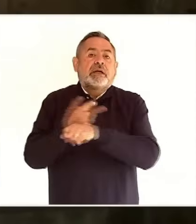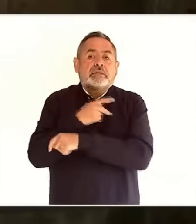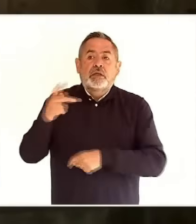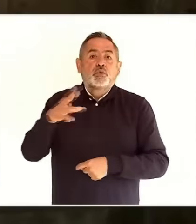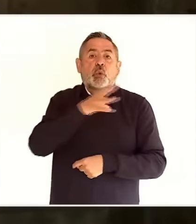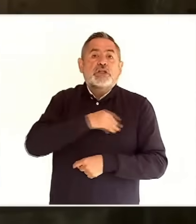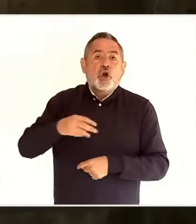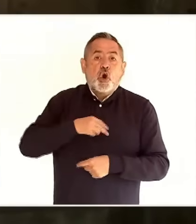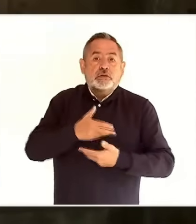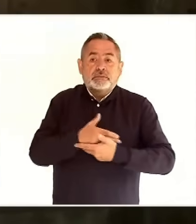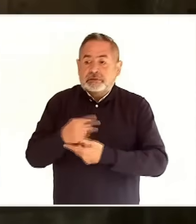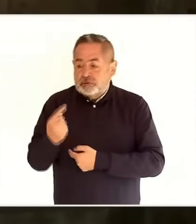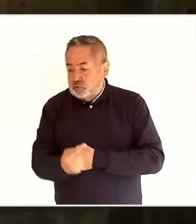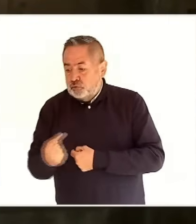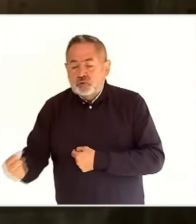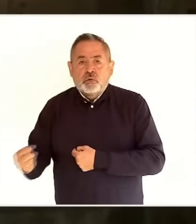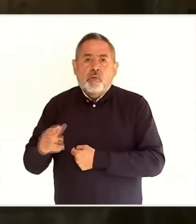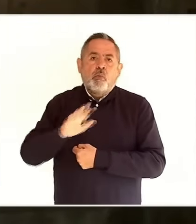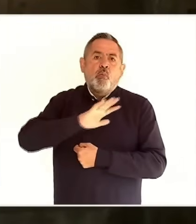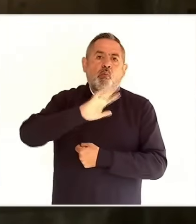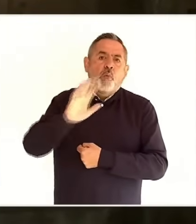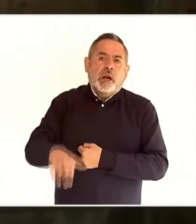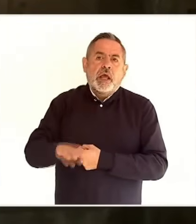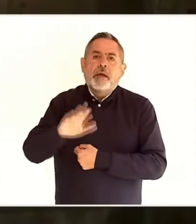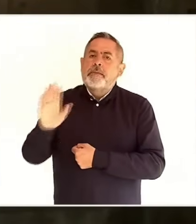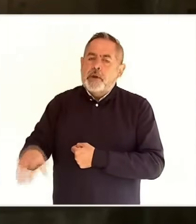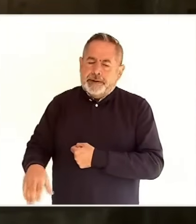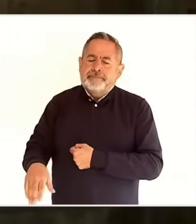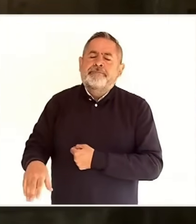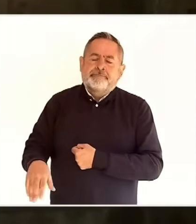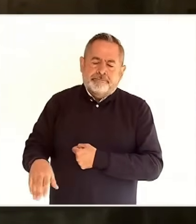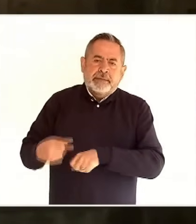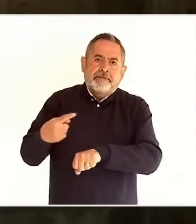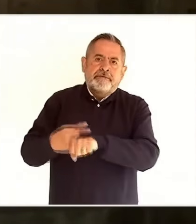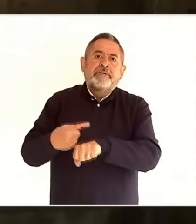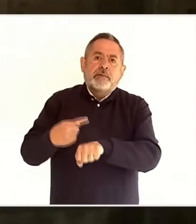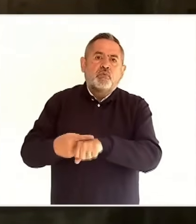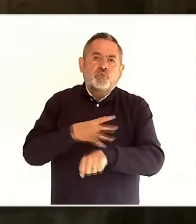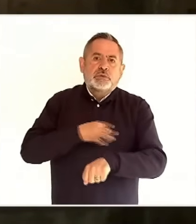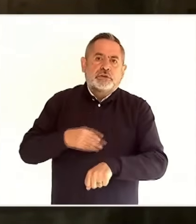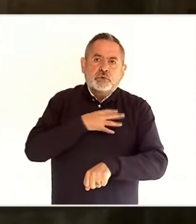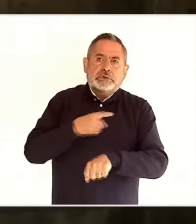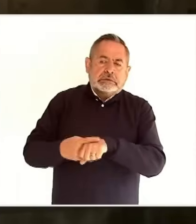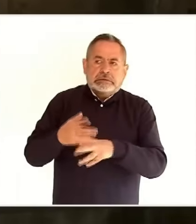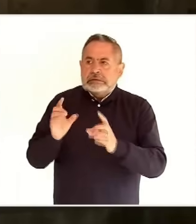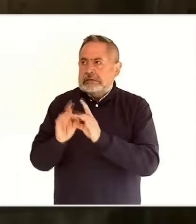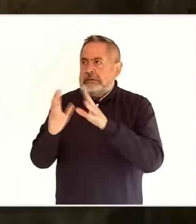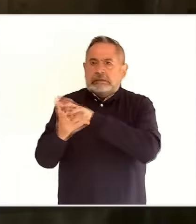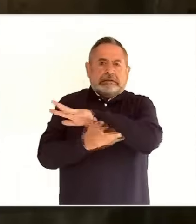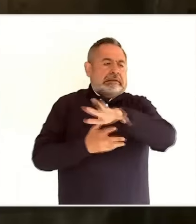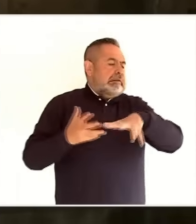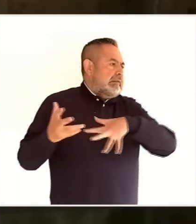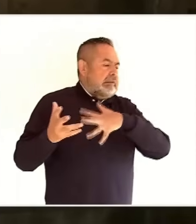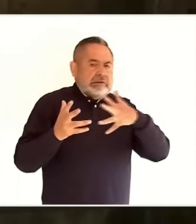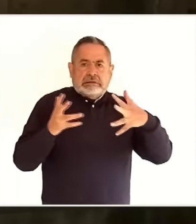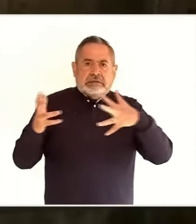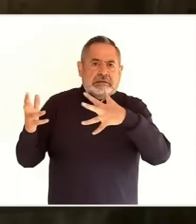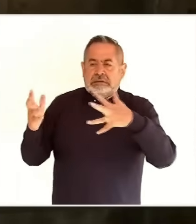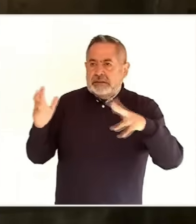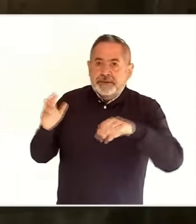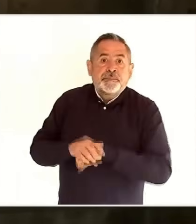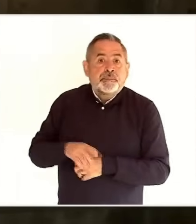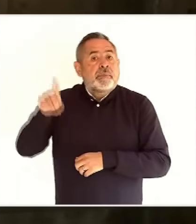hijos pequeños, arrebatados por la enfermedad en medio de las condiciones adversas. Las cartas